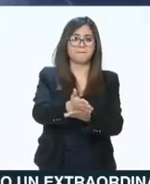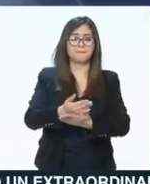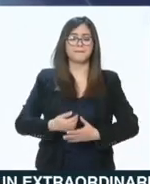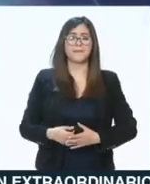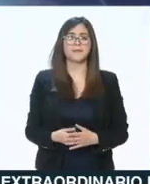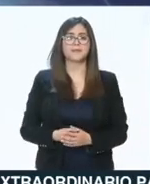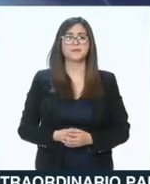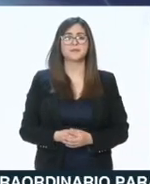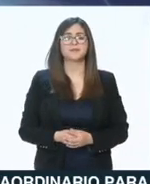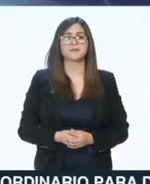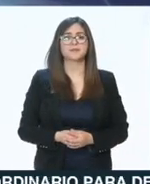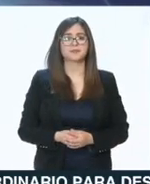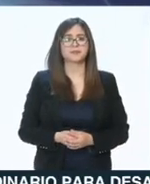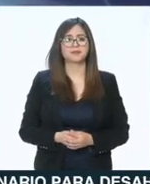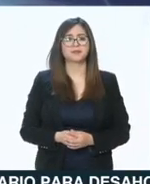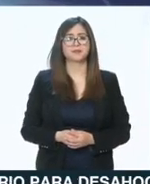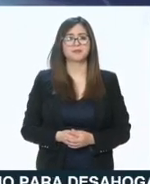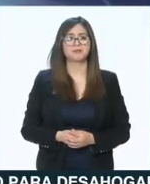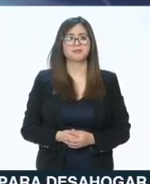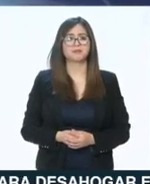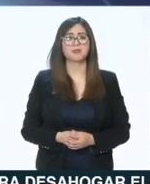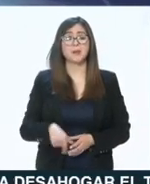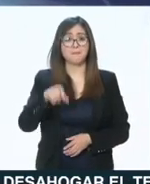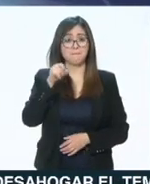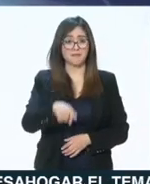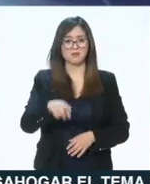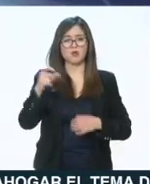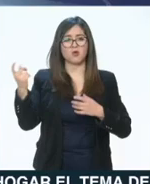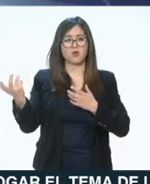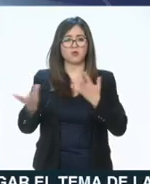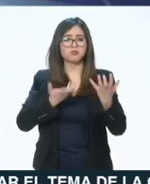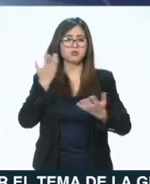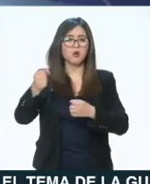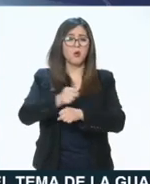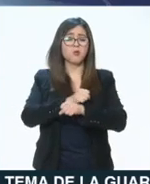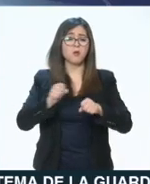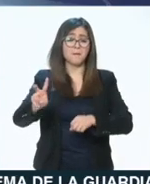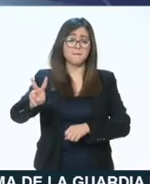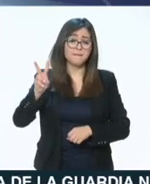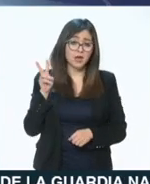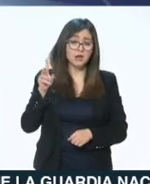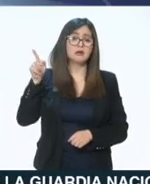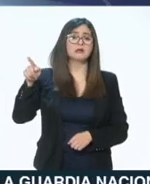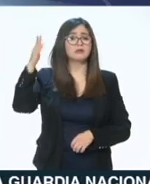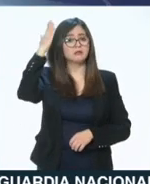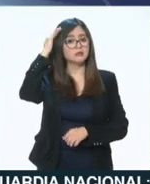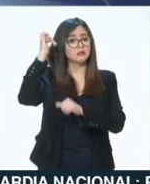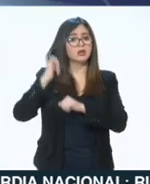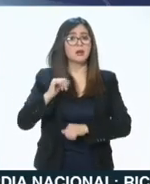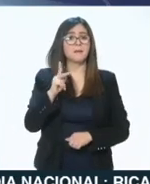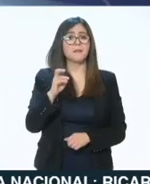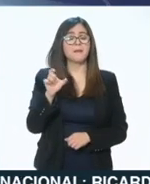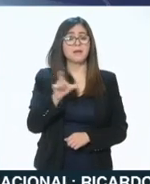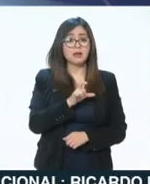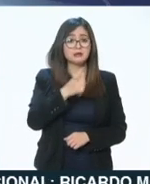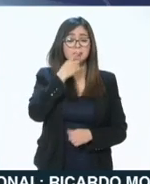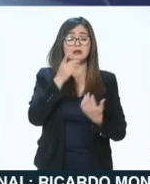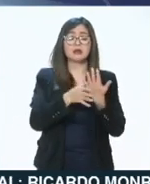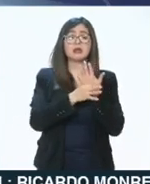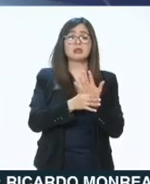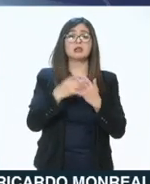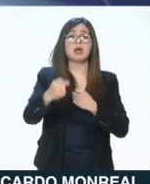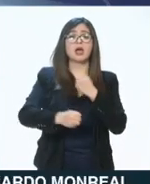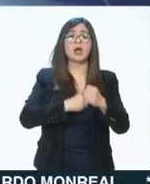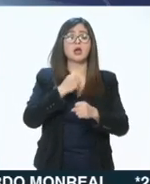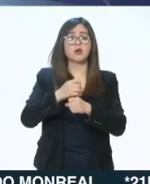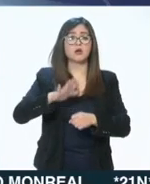Bueno, luego de lo ocurrido, fíjese que el titular de Pemex salió a dar una conferencia en donde mencionó que el estado de Hidalgo durante el